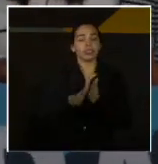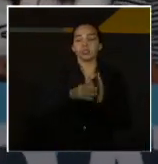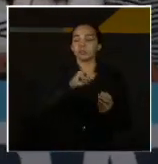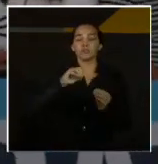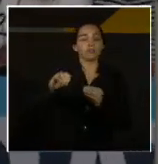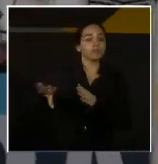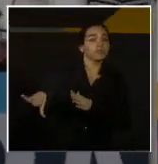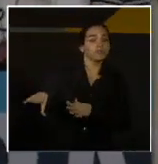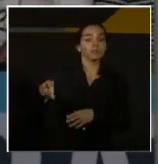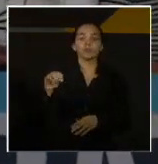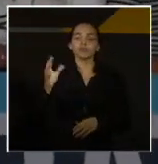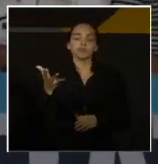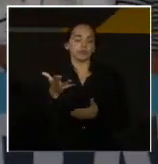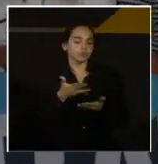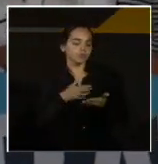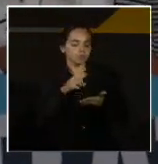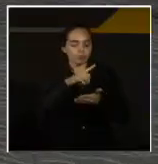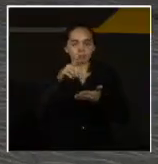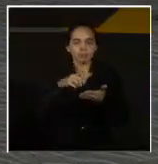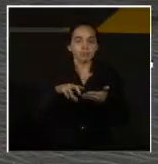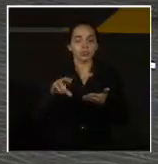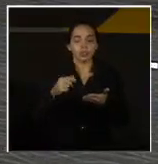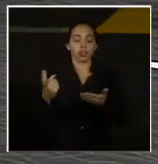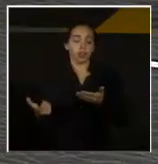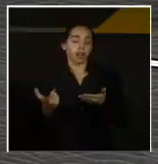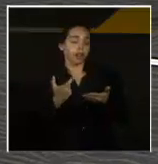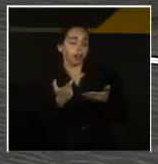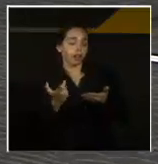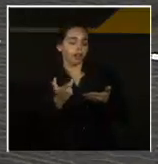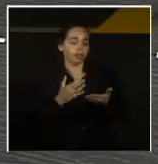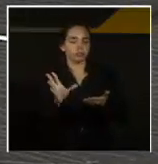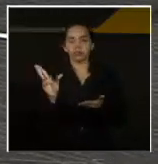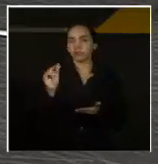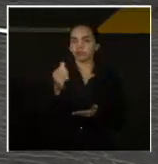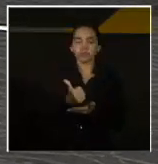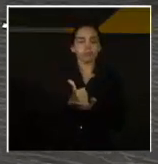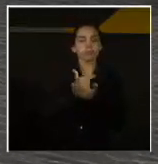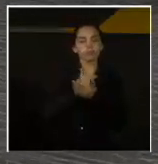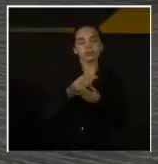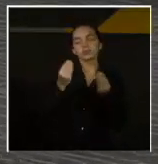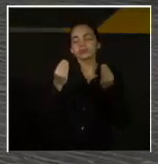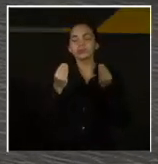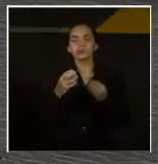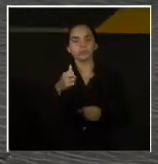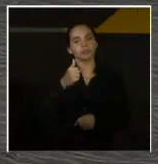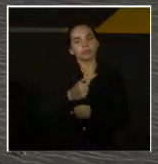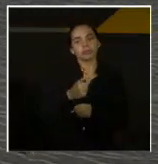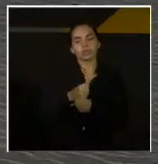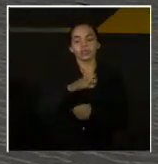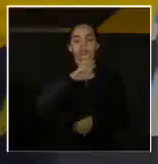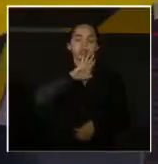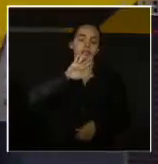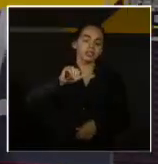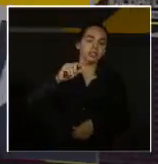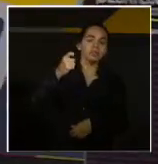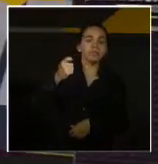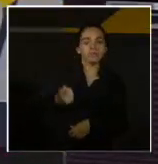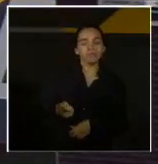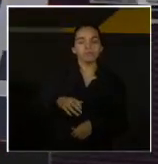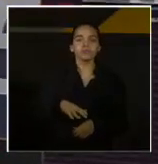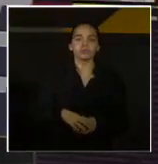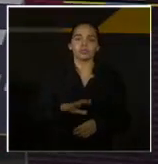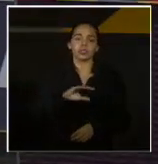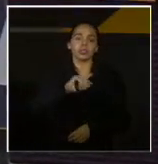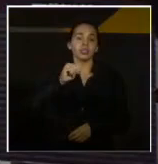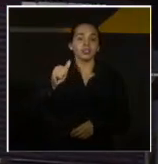desaparecieron de la lista y ya no son beneficiados? Muchos ancianitos mueren a causa de esto, mueren